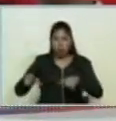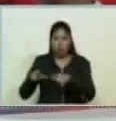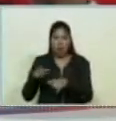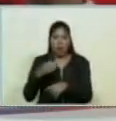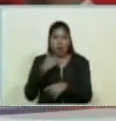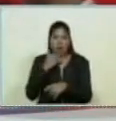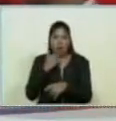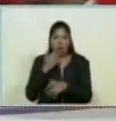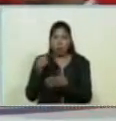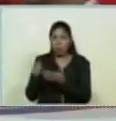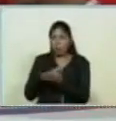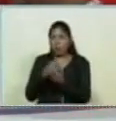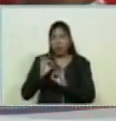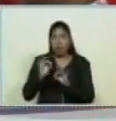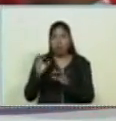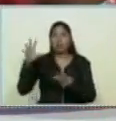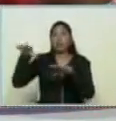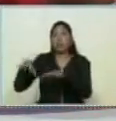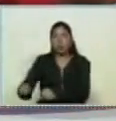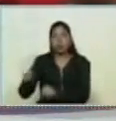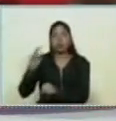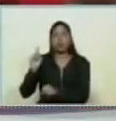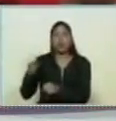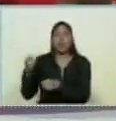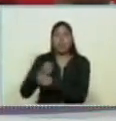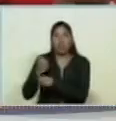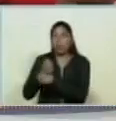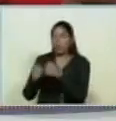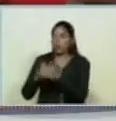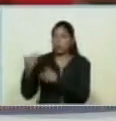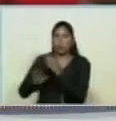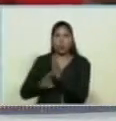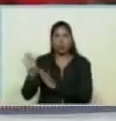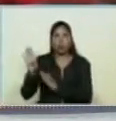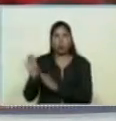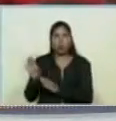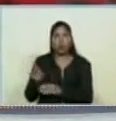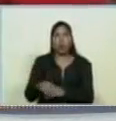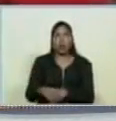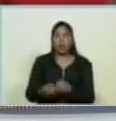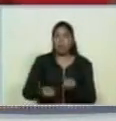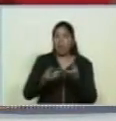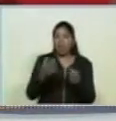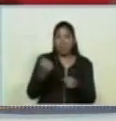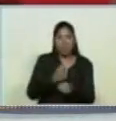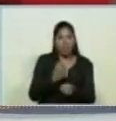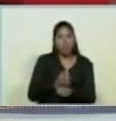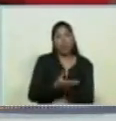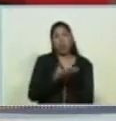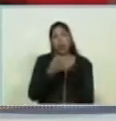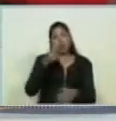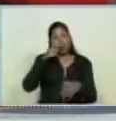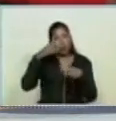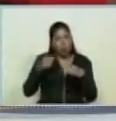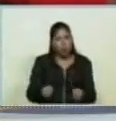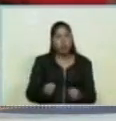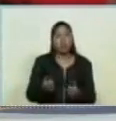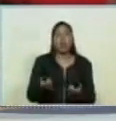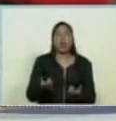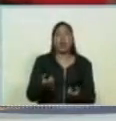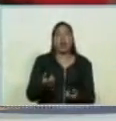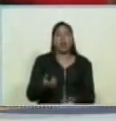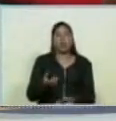respuesta a lo que un pueblo se ha movilizado, garantizando trabajo, estabilidad, seguridad, alimentación a través de la Casa de